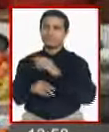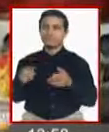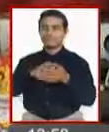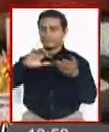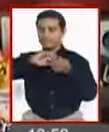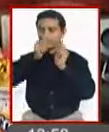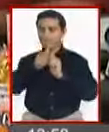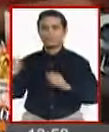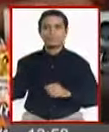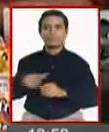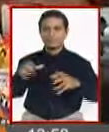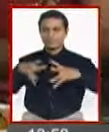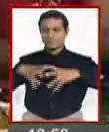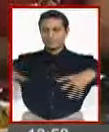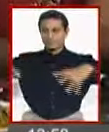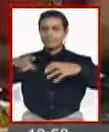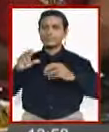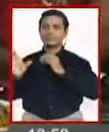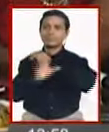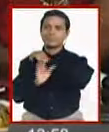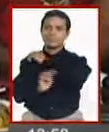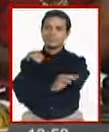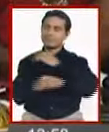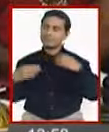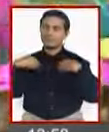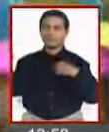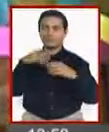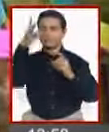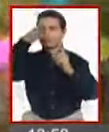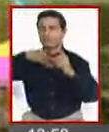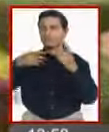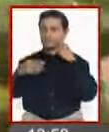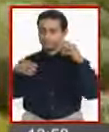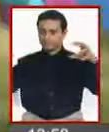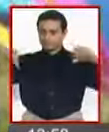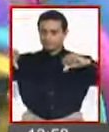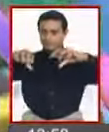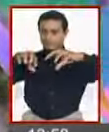las comadres tiene otra característica. Ustedes ven aquí, el adorno es idéntico,